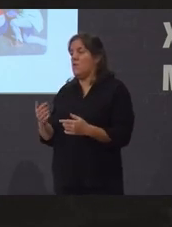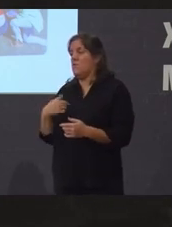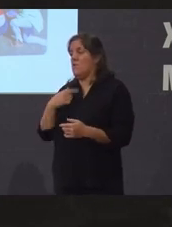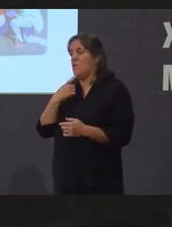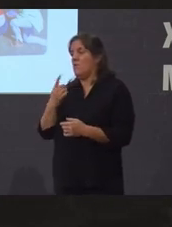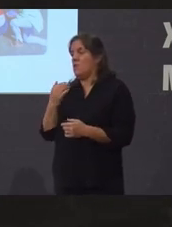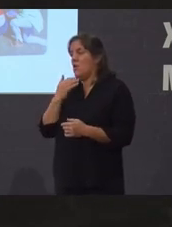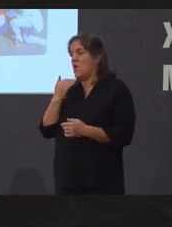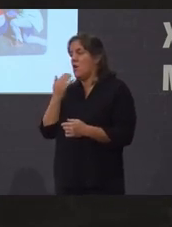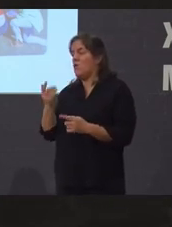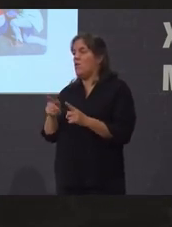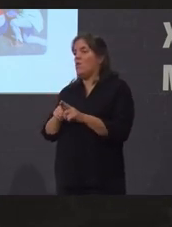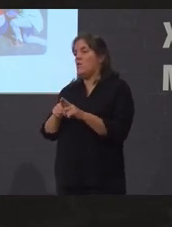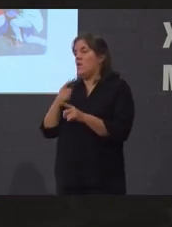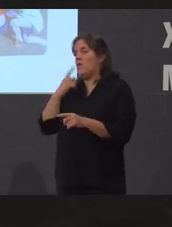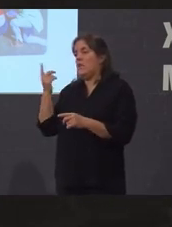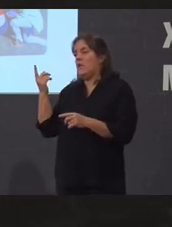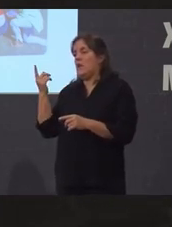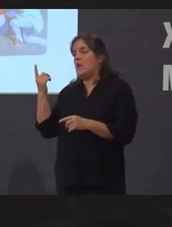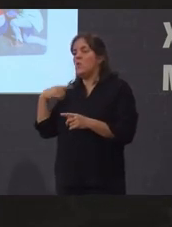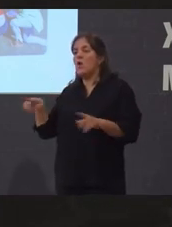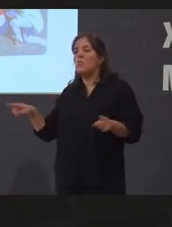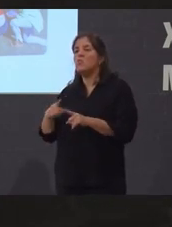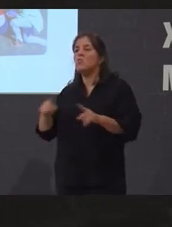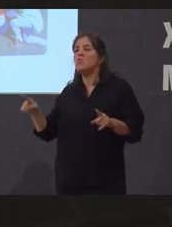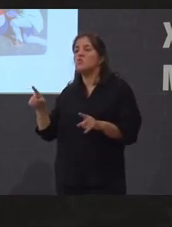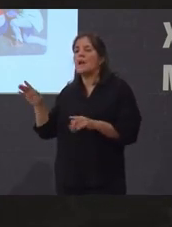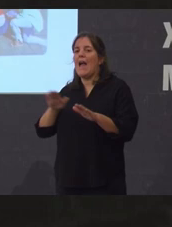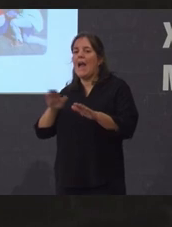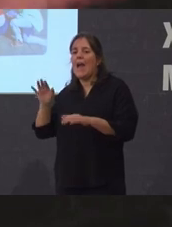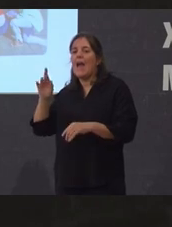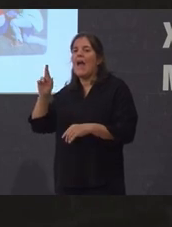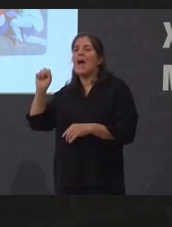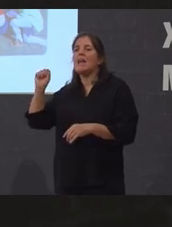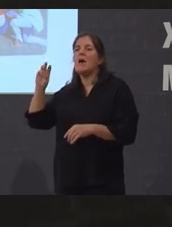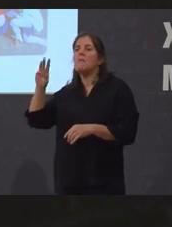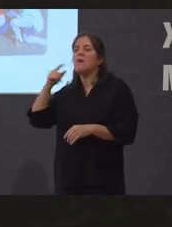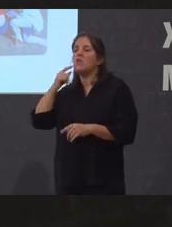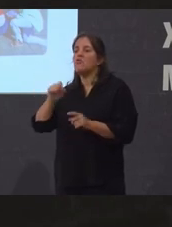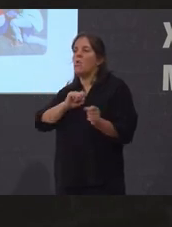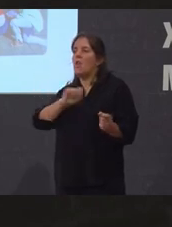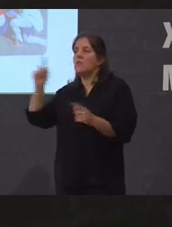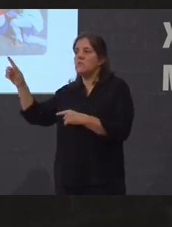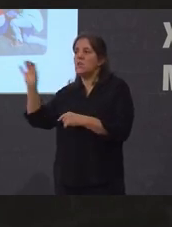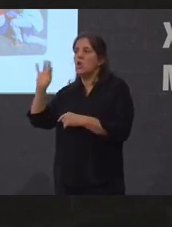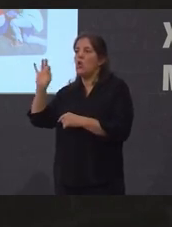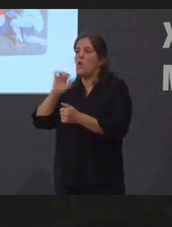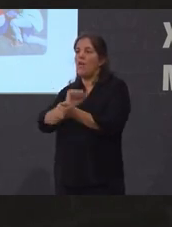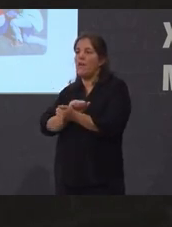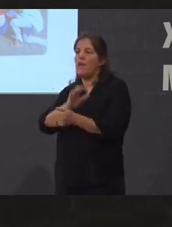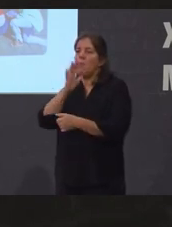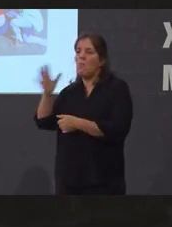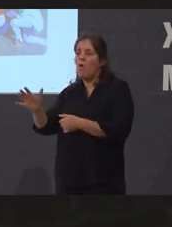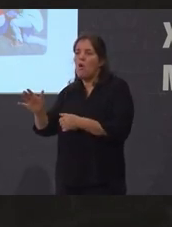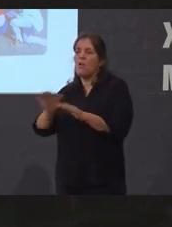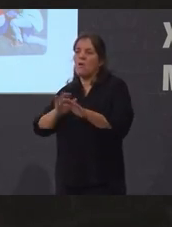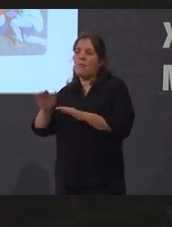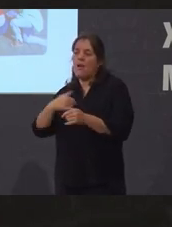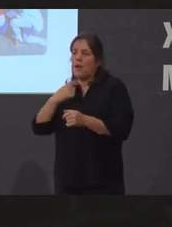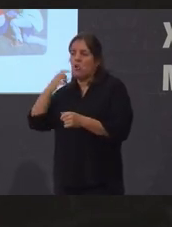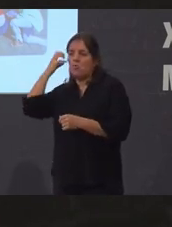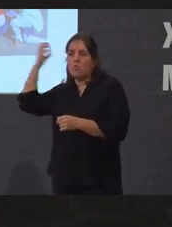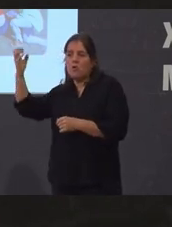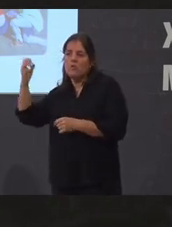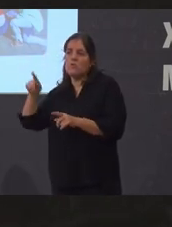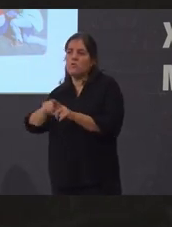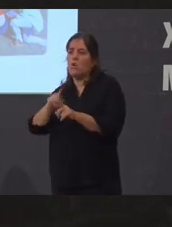nada dos rapeiros que están no exilio ou na cadea por rapear, que os Borbóns